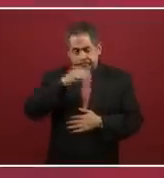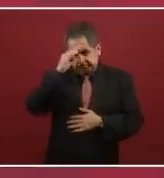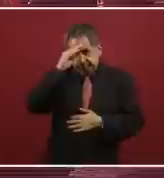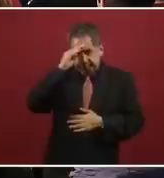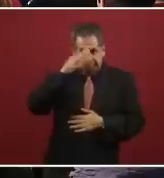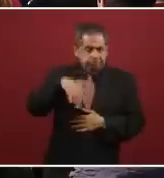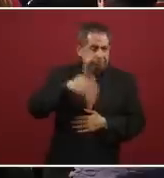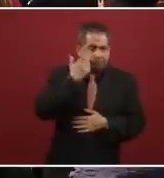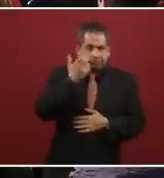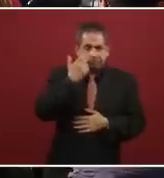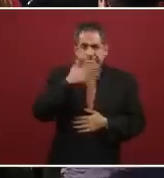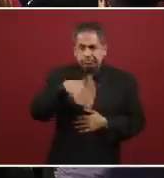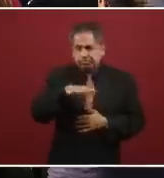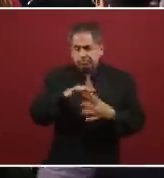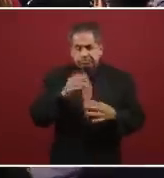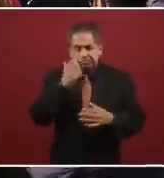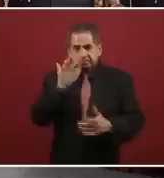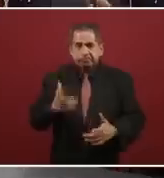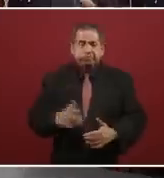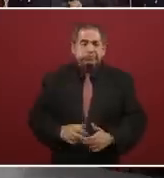buscando.